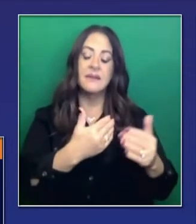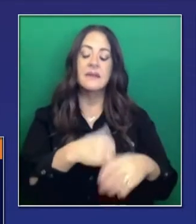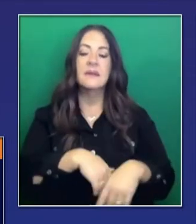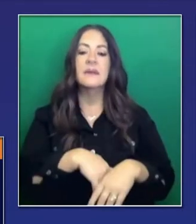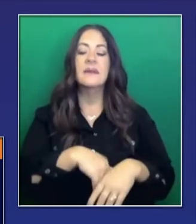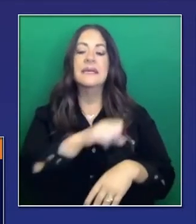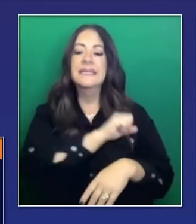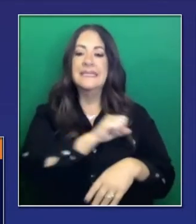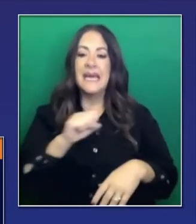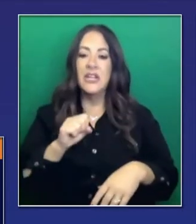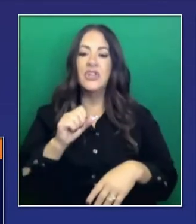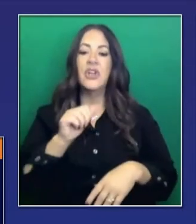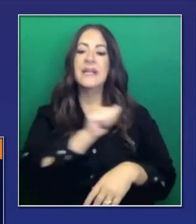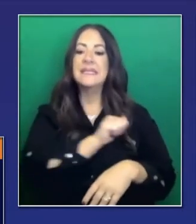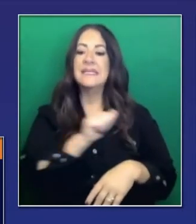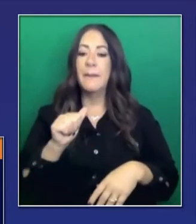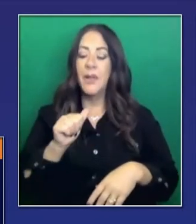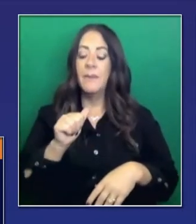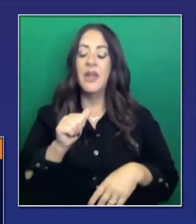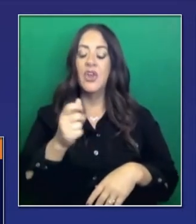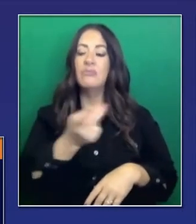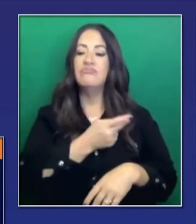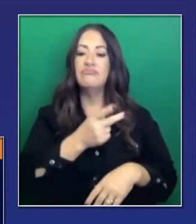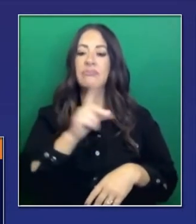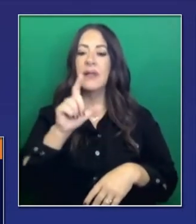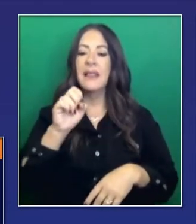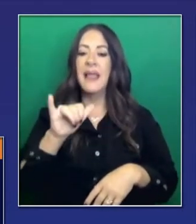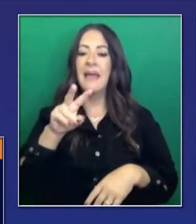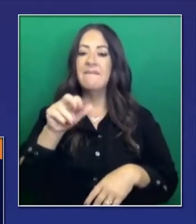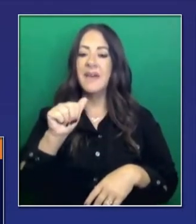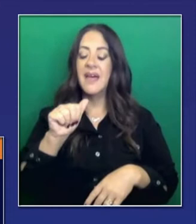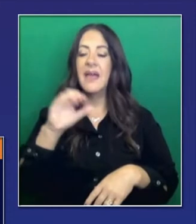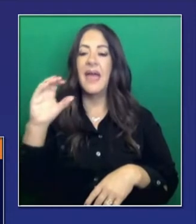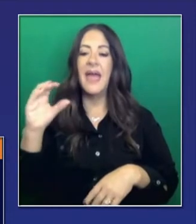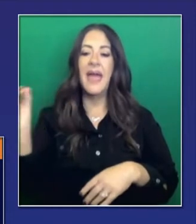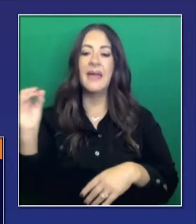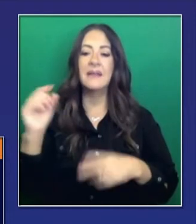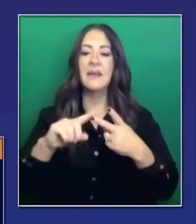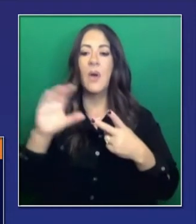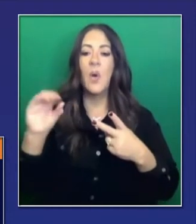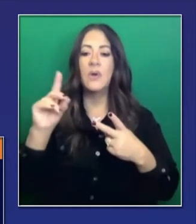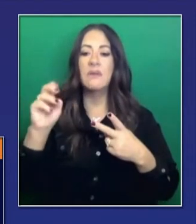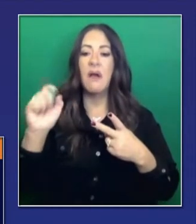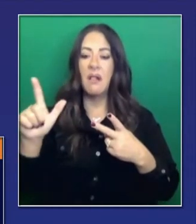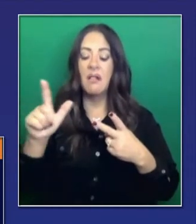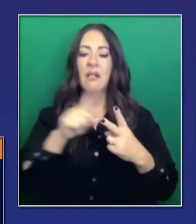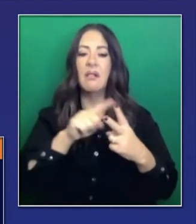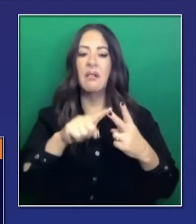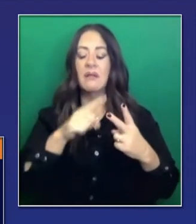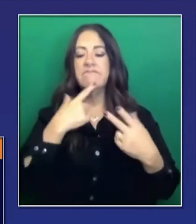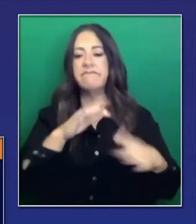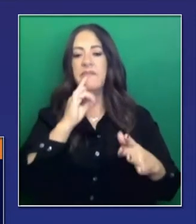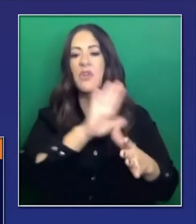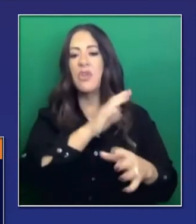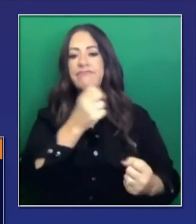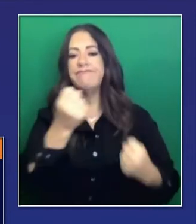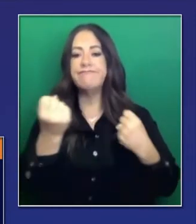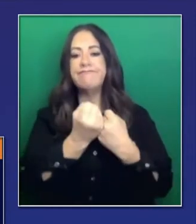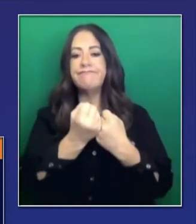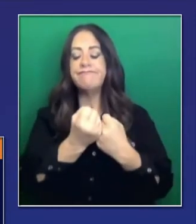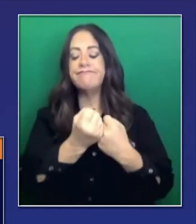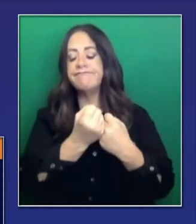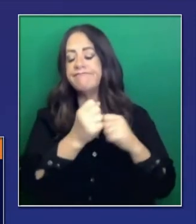senador O'Donnell, y también los líderes de la legislatura en el Senado y la Asamblea, que ensamblaron a un